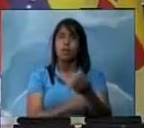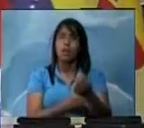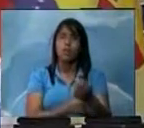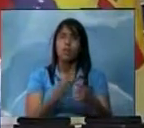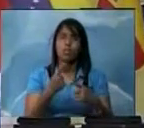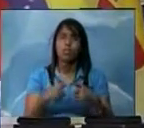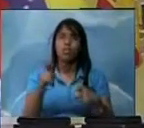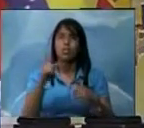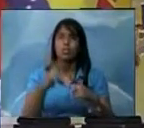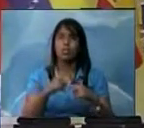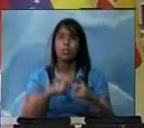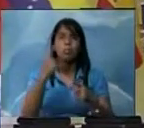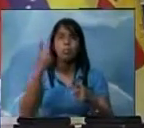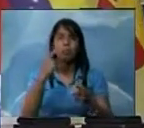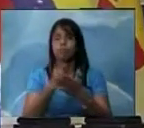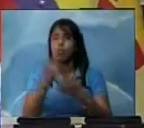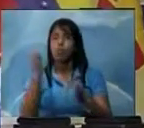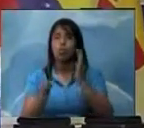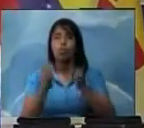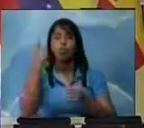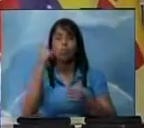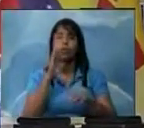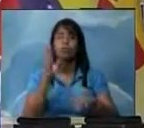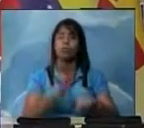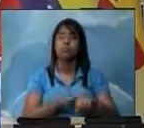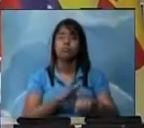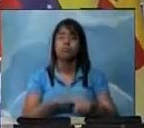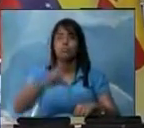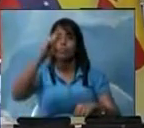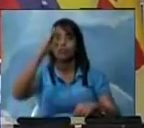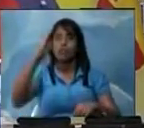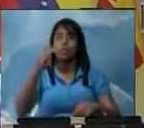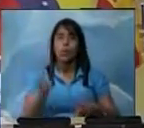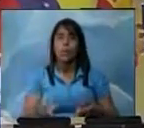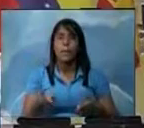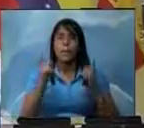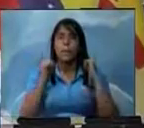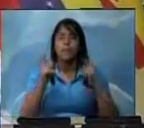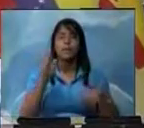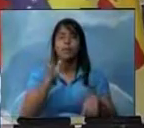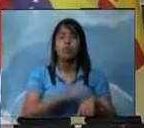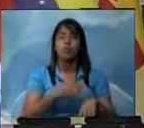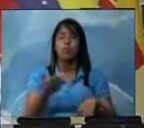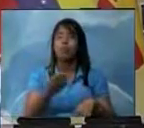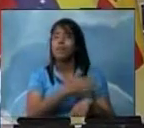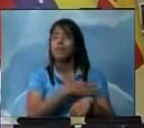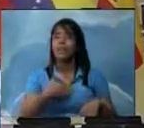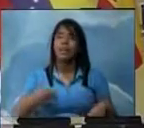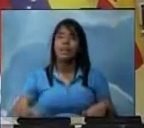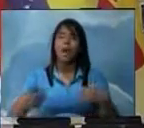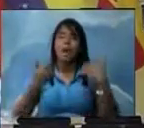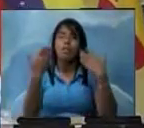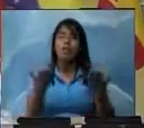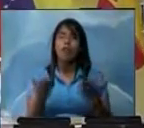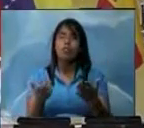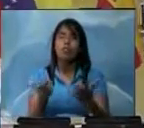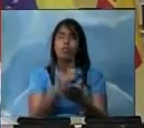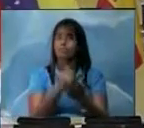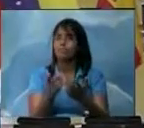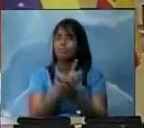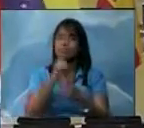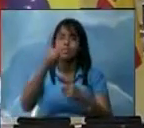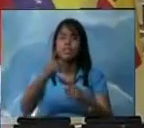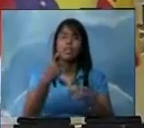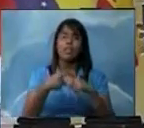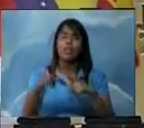y pagaron justos por pecadores. Sí, Dios lo permite porque quería dar una lección